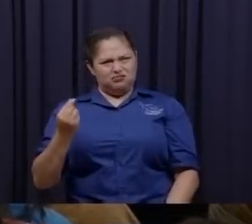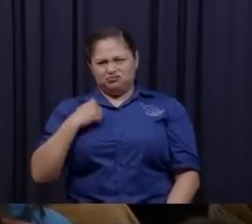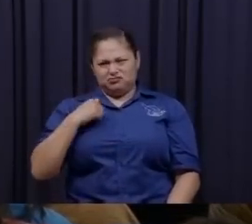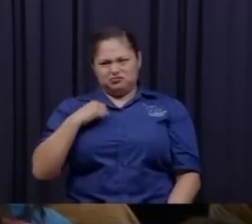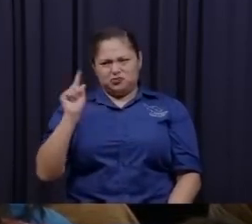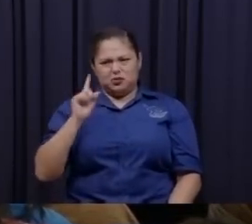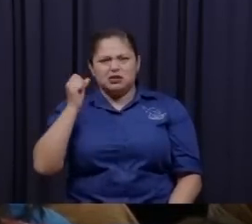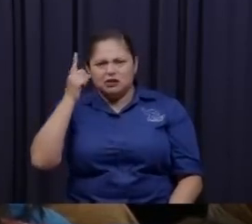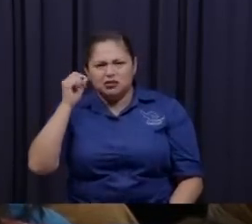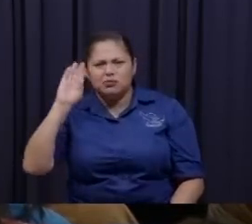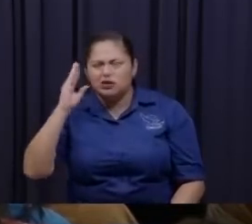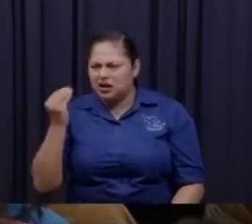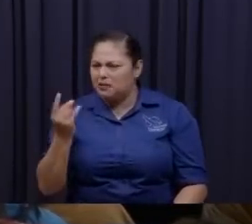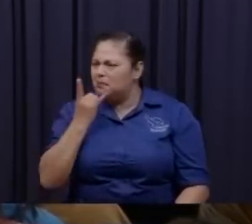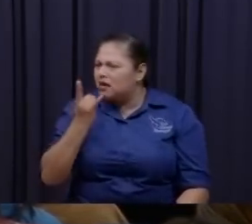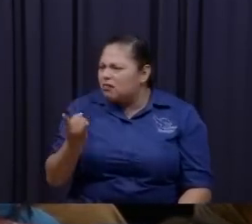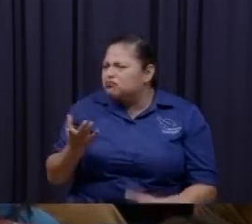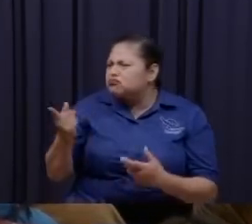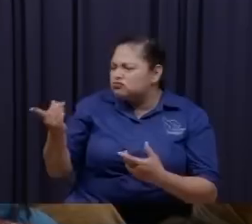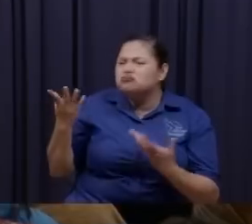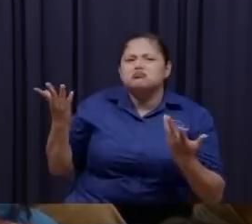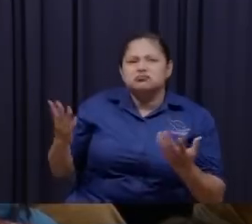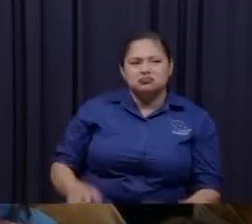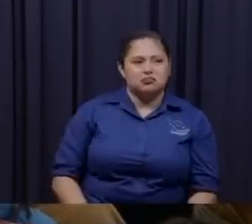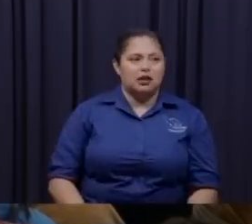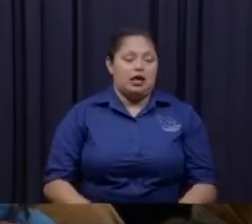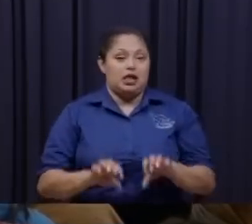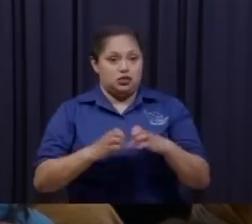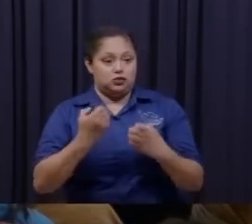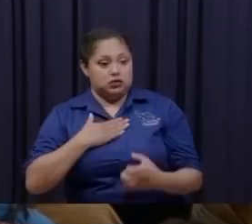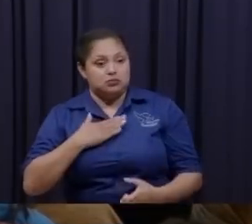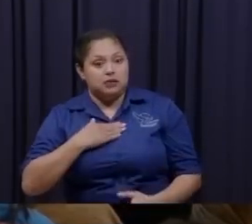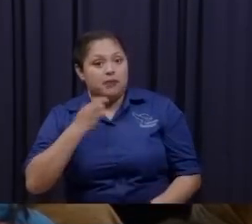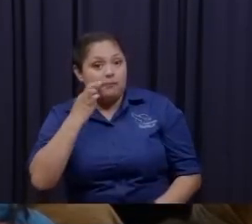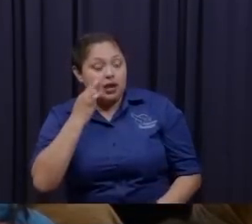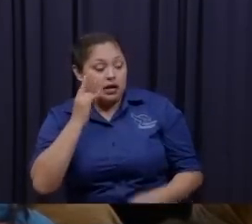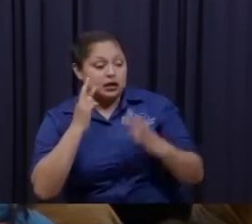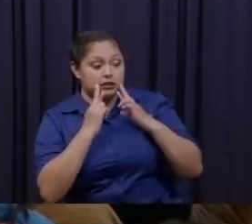usted. Una locura. Entonces me dijo,